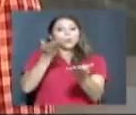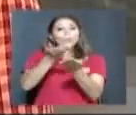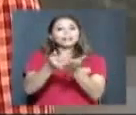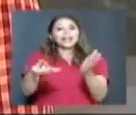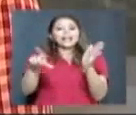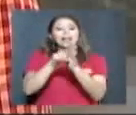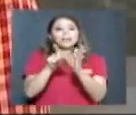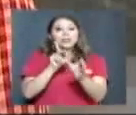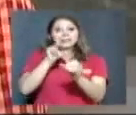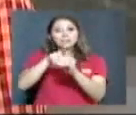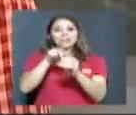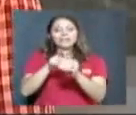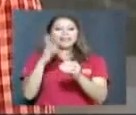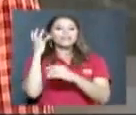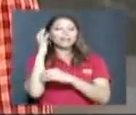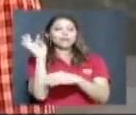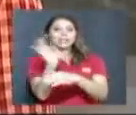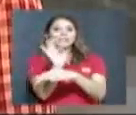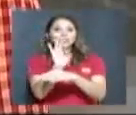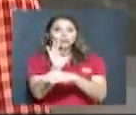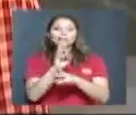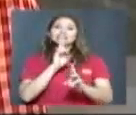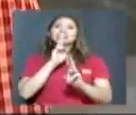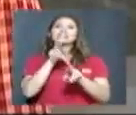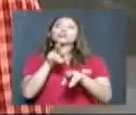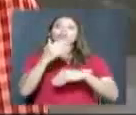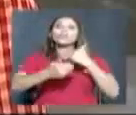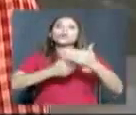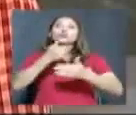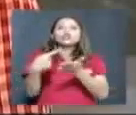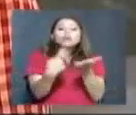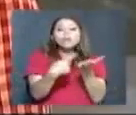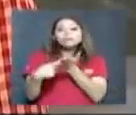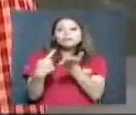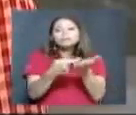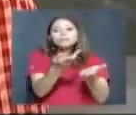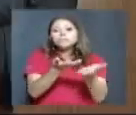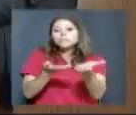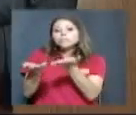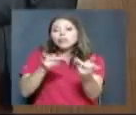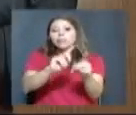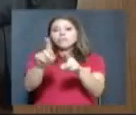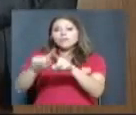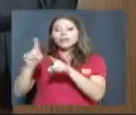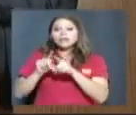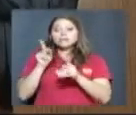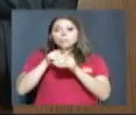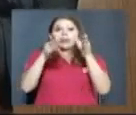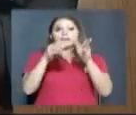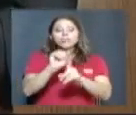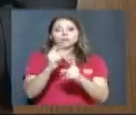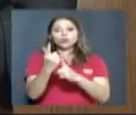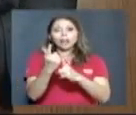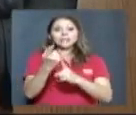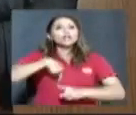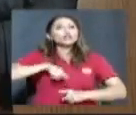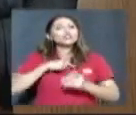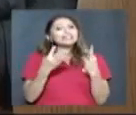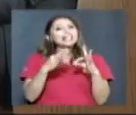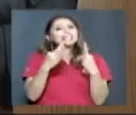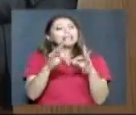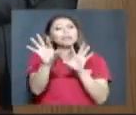de radio y televisión, que es el resultado de un proceso de intercambio y de discusión colectivo con diferentes actores sociales. Hemos intentado invitar